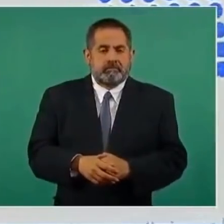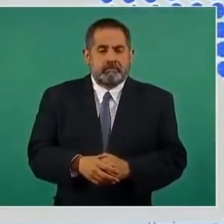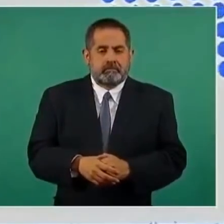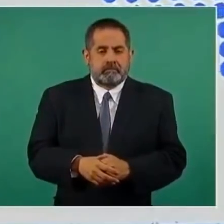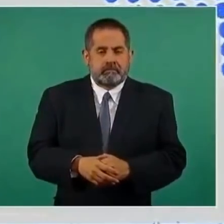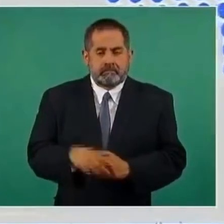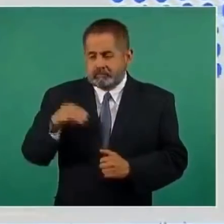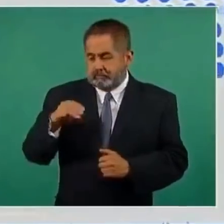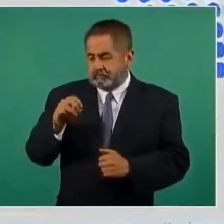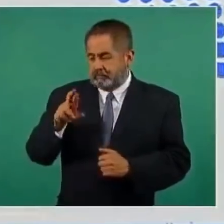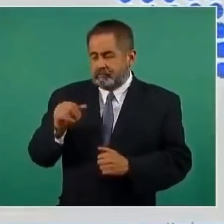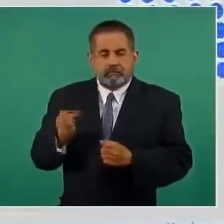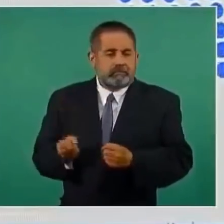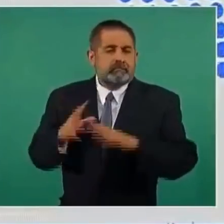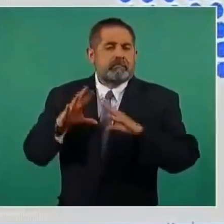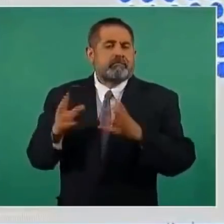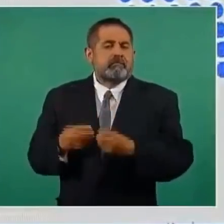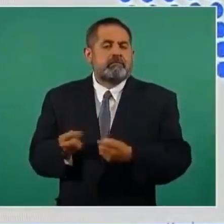Morena.